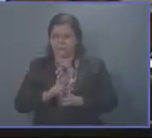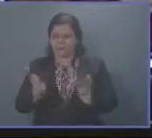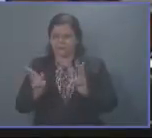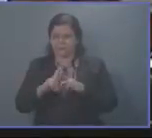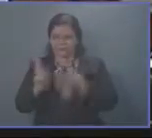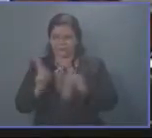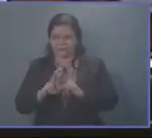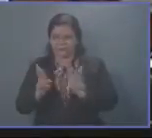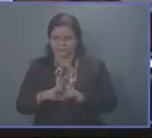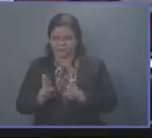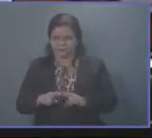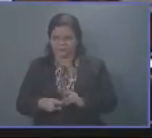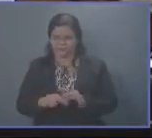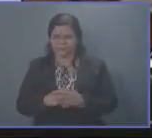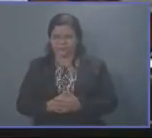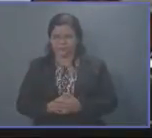reformas.